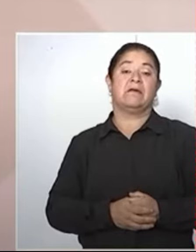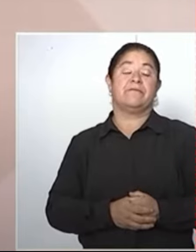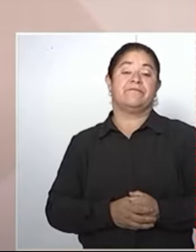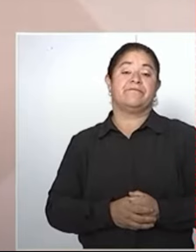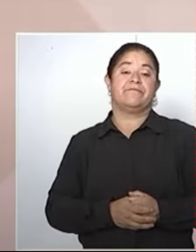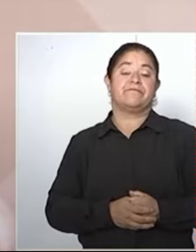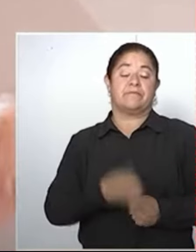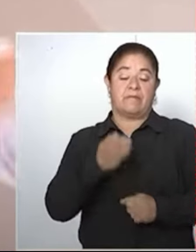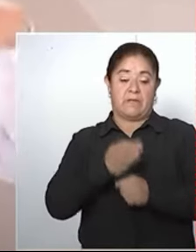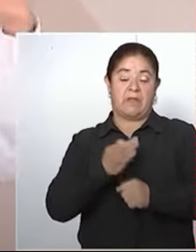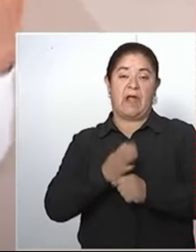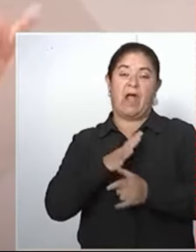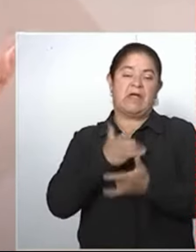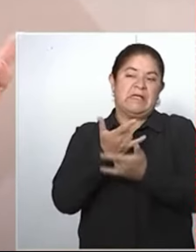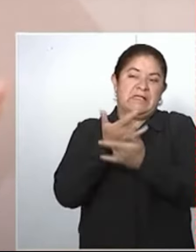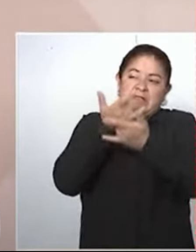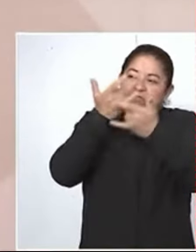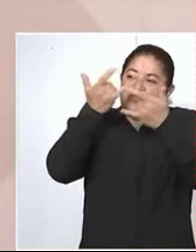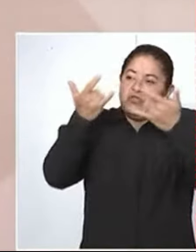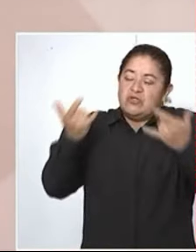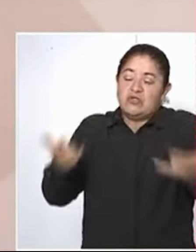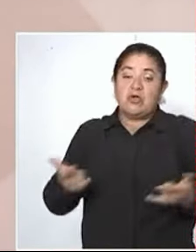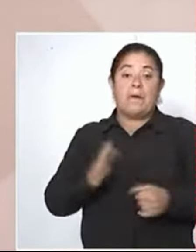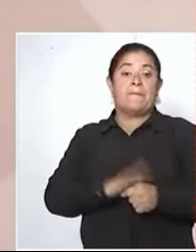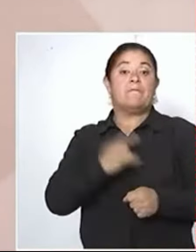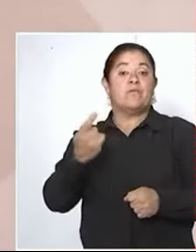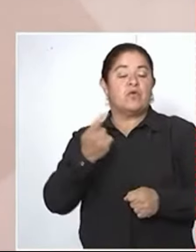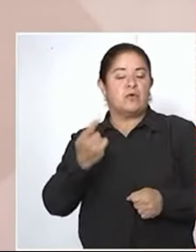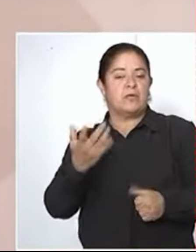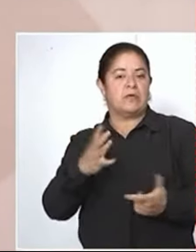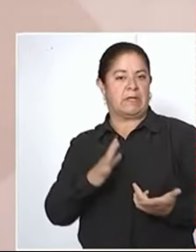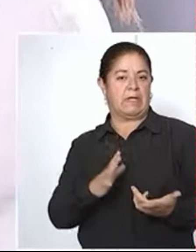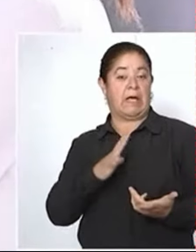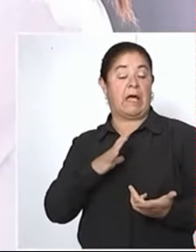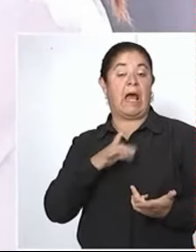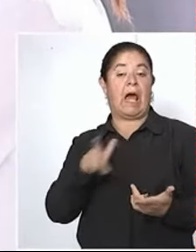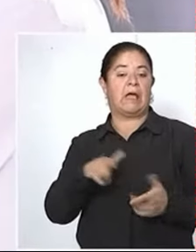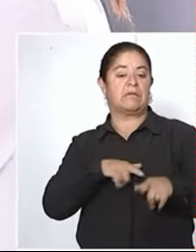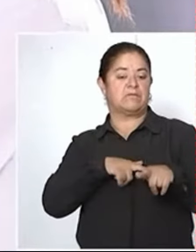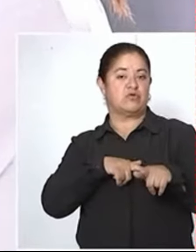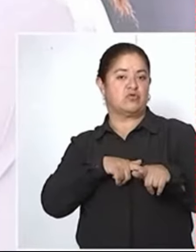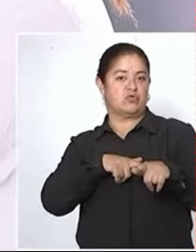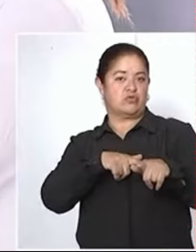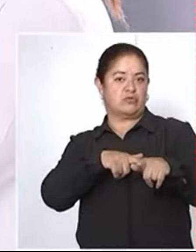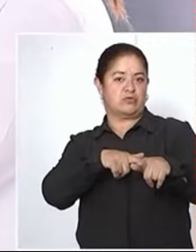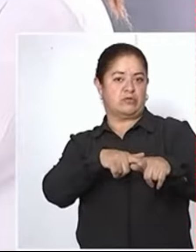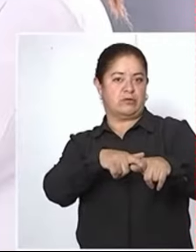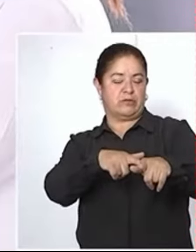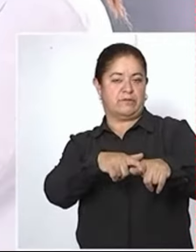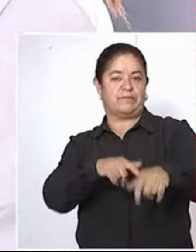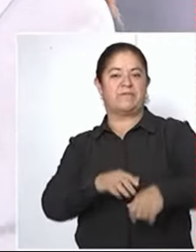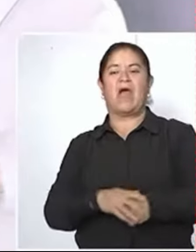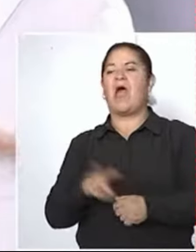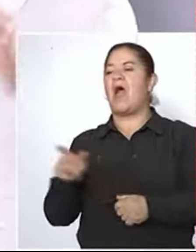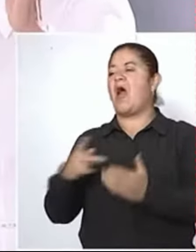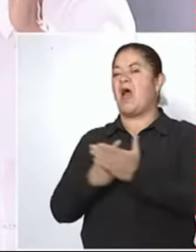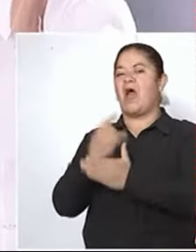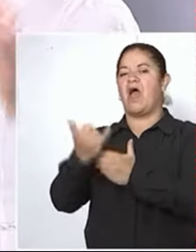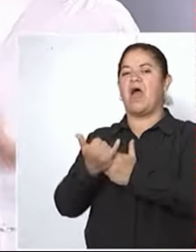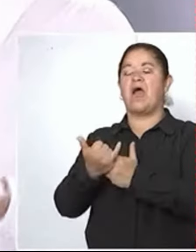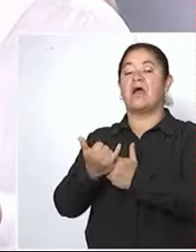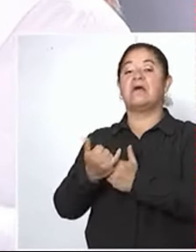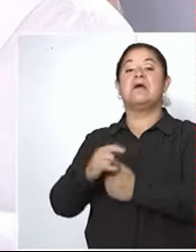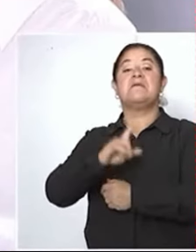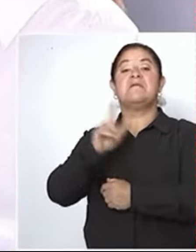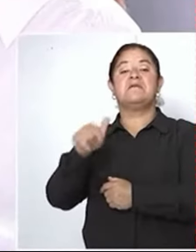porque hay continuidad no es que se va a un proyecto y entra un nuevo